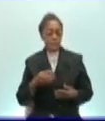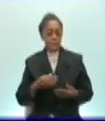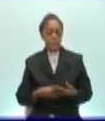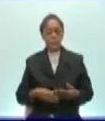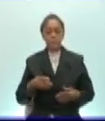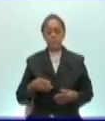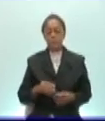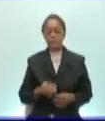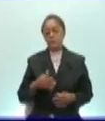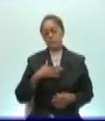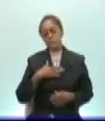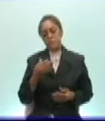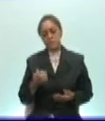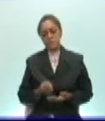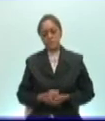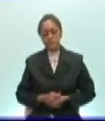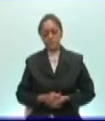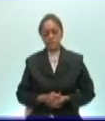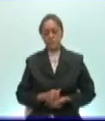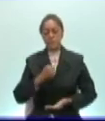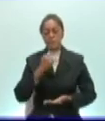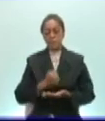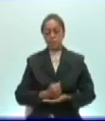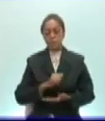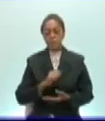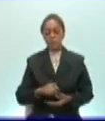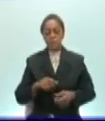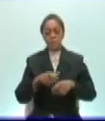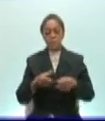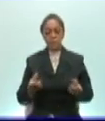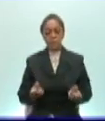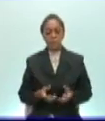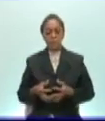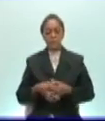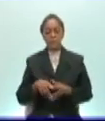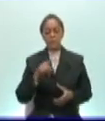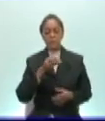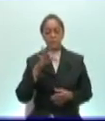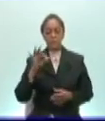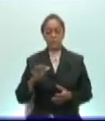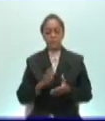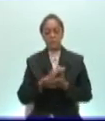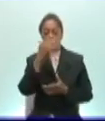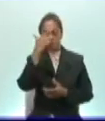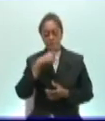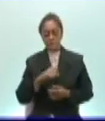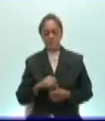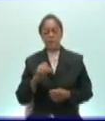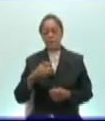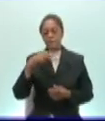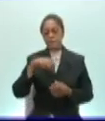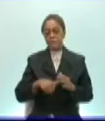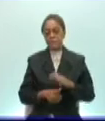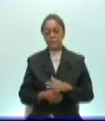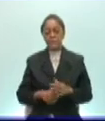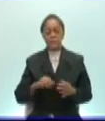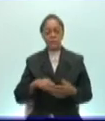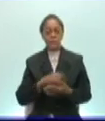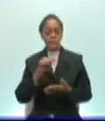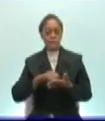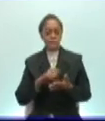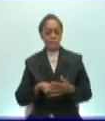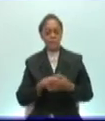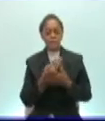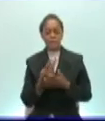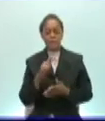tiene una particularidad. Lo aprobó el Congreso norteamericano el 18 de abril y el presidente McKinley lo firmó el día 20. ¿Por